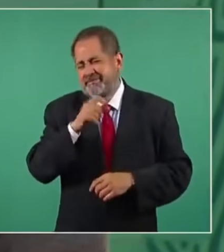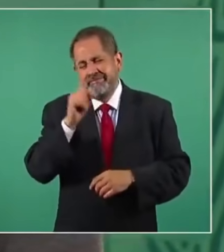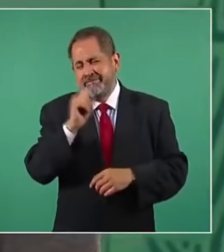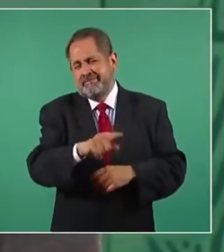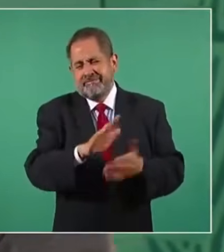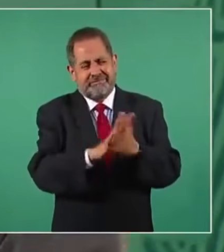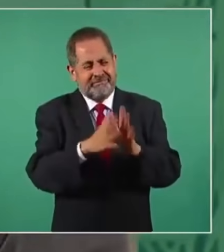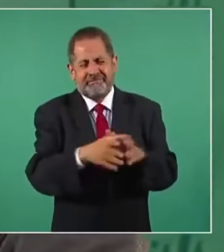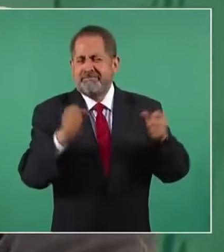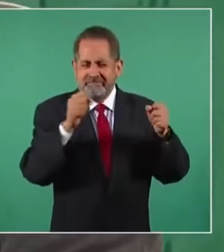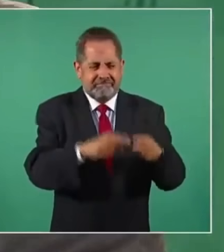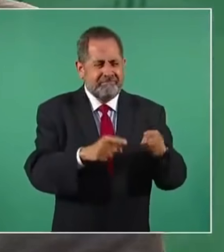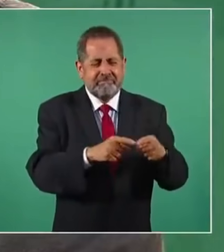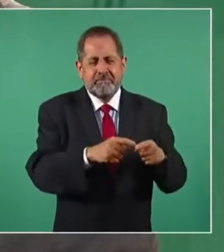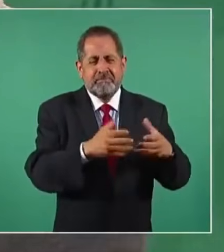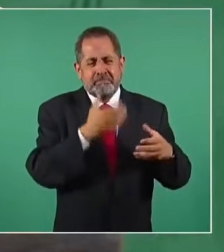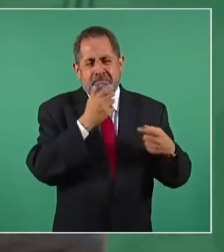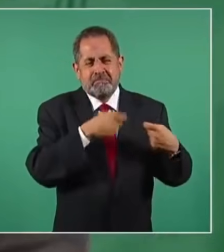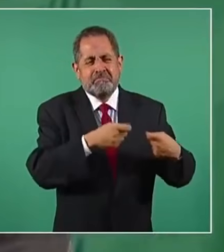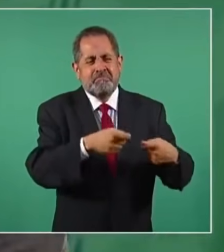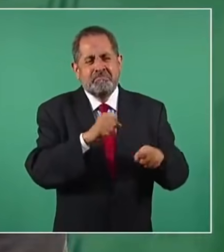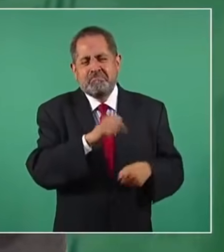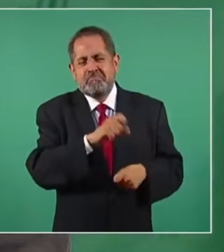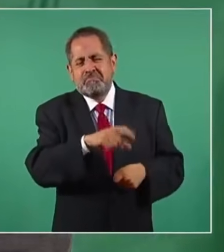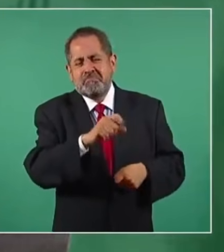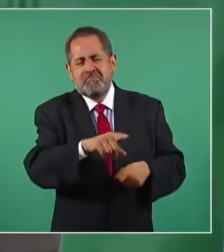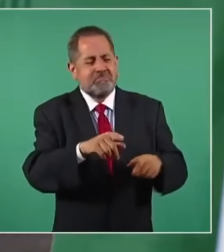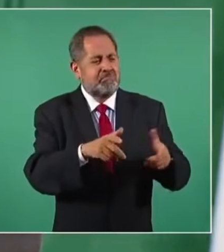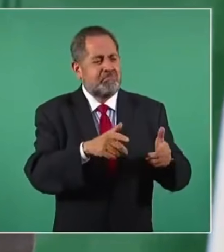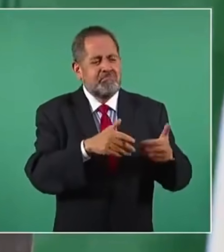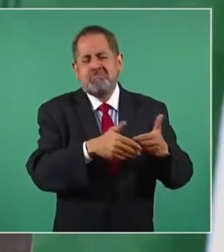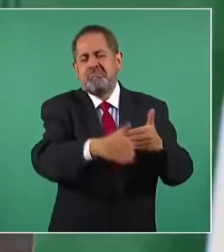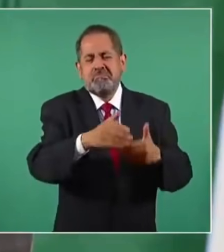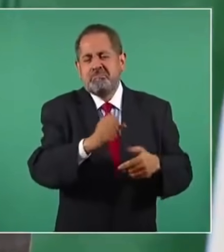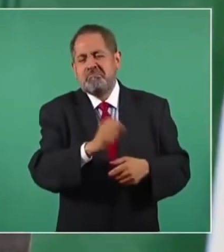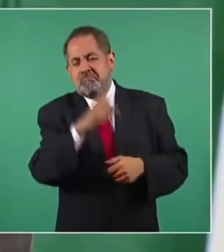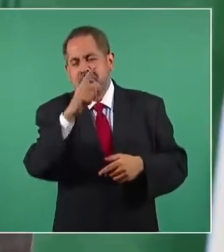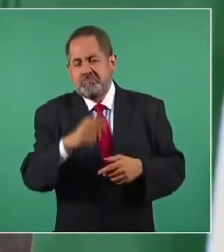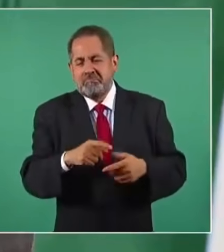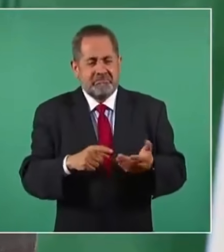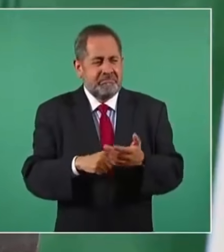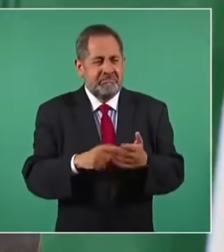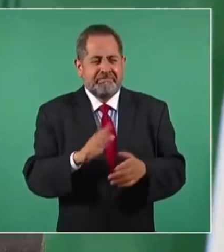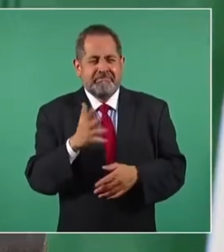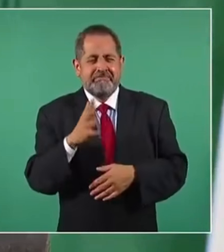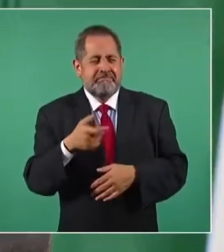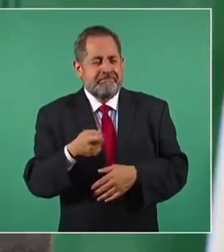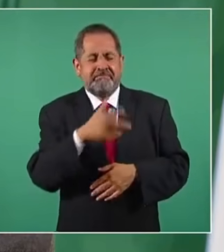son conservadores y ultras conservadores, casi fascistas,